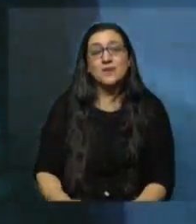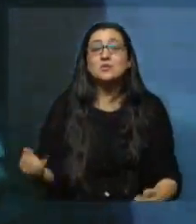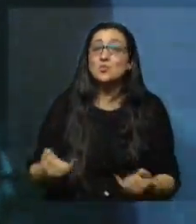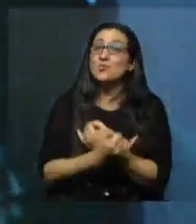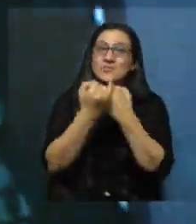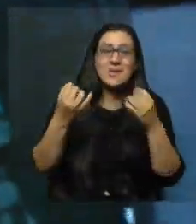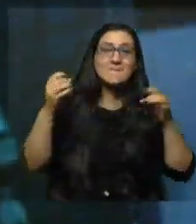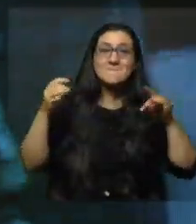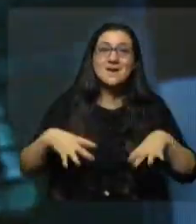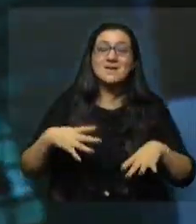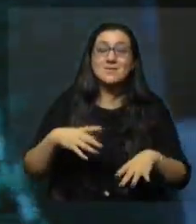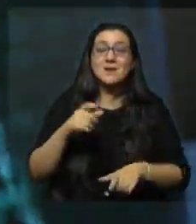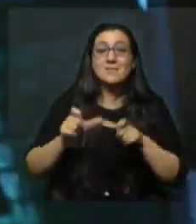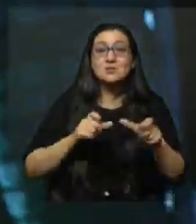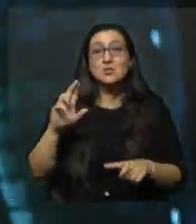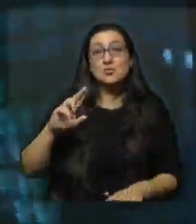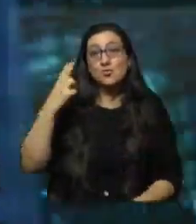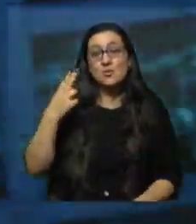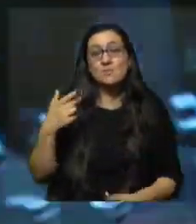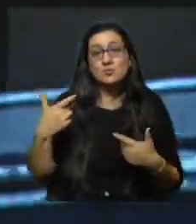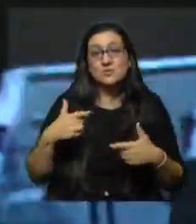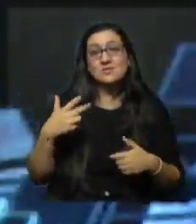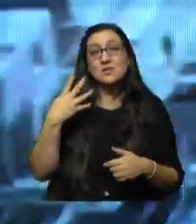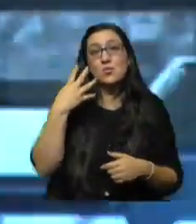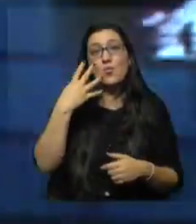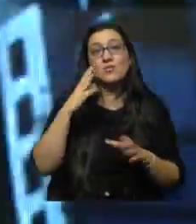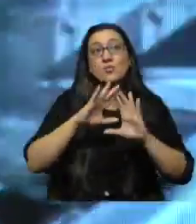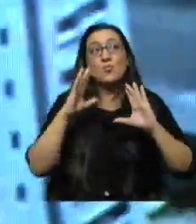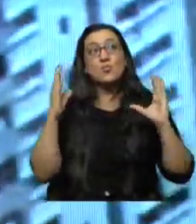mágico, obviamente, para los uruguayos, que por suerte